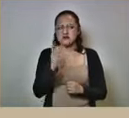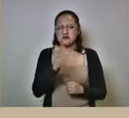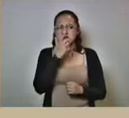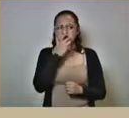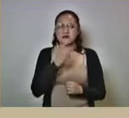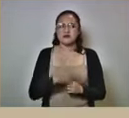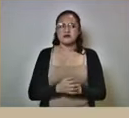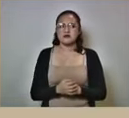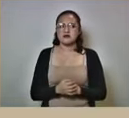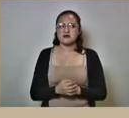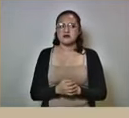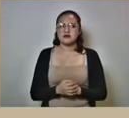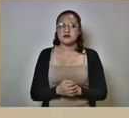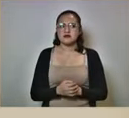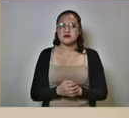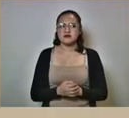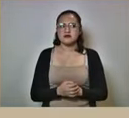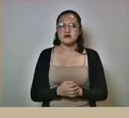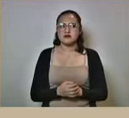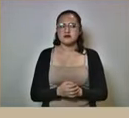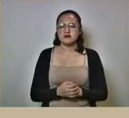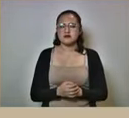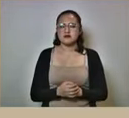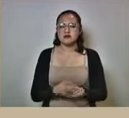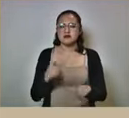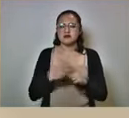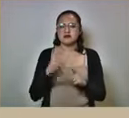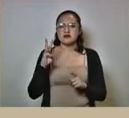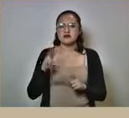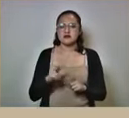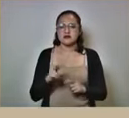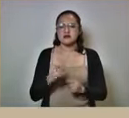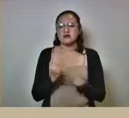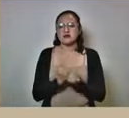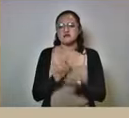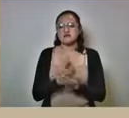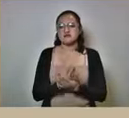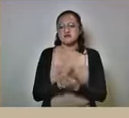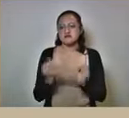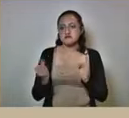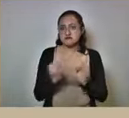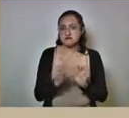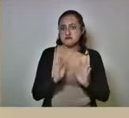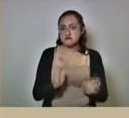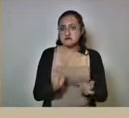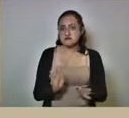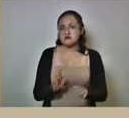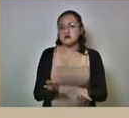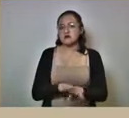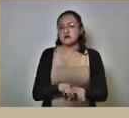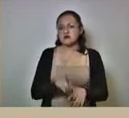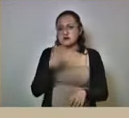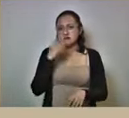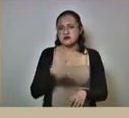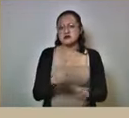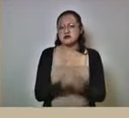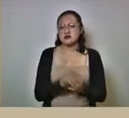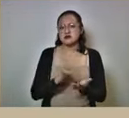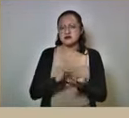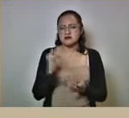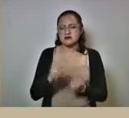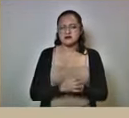que estaba proponiendo la armadora Volkswagen, si ya han tenido algún acercamiento con ellos y ya saben cómo va este asunto.